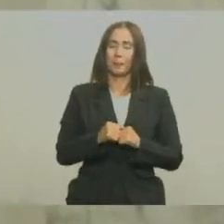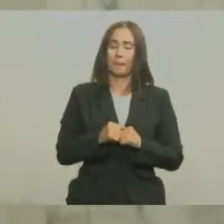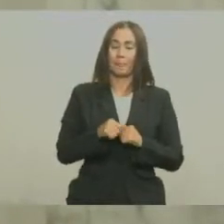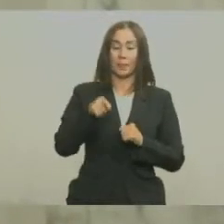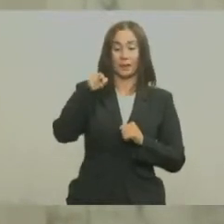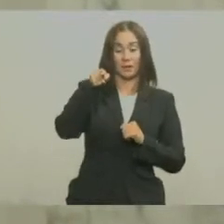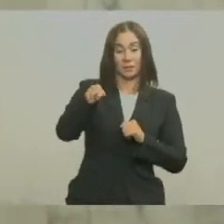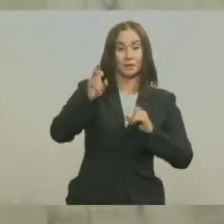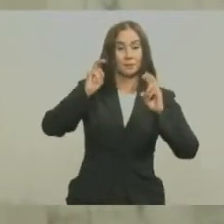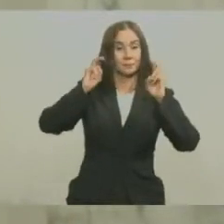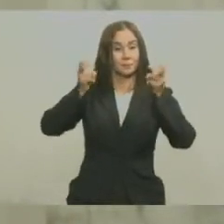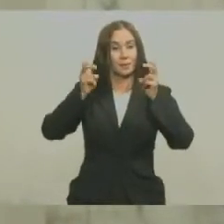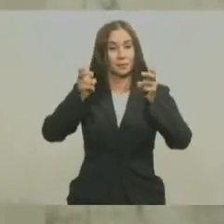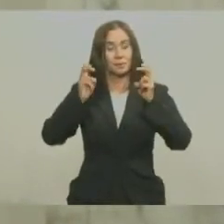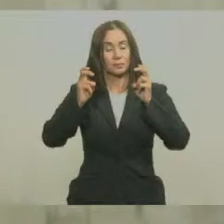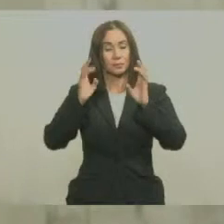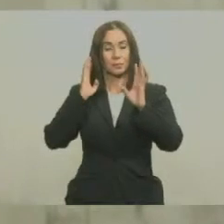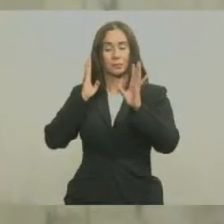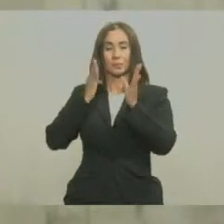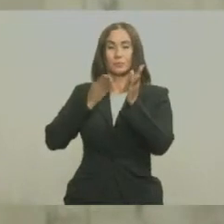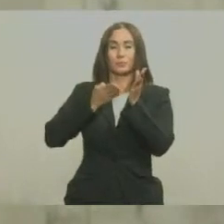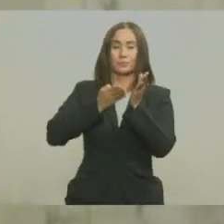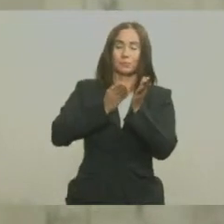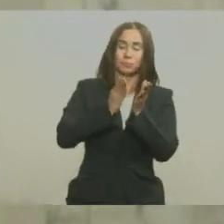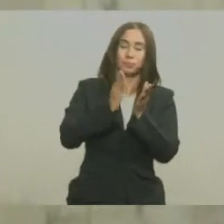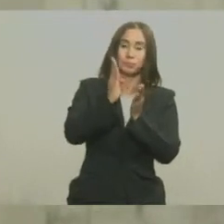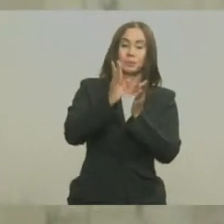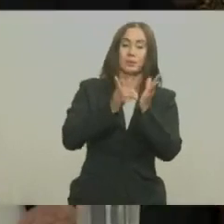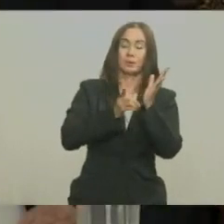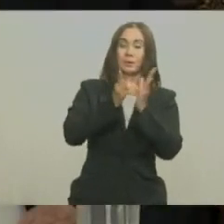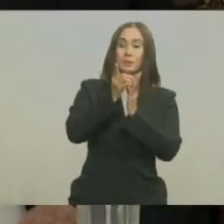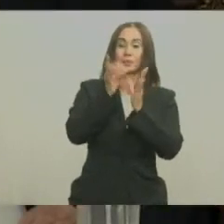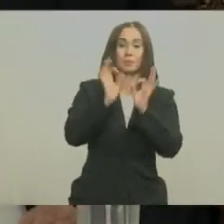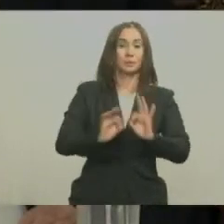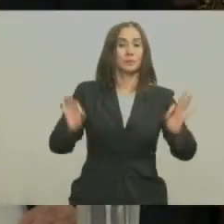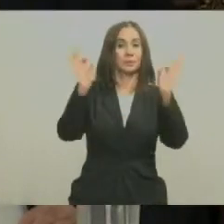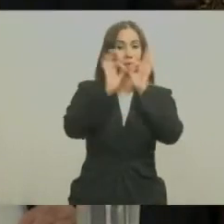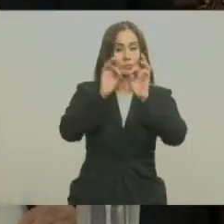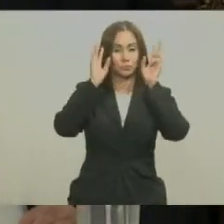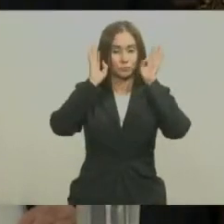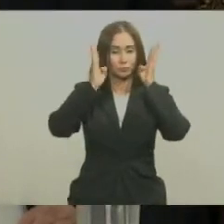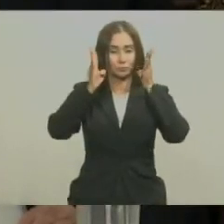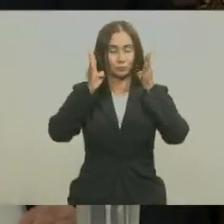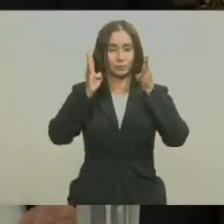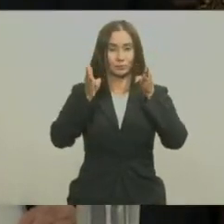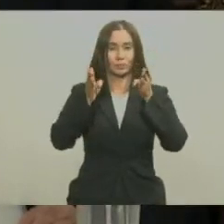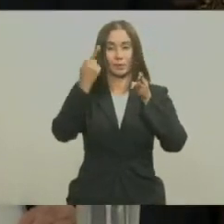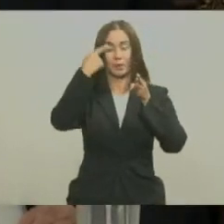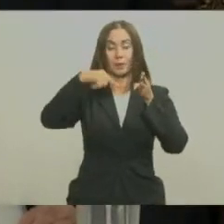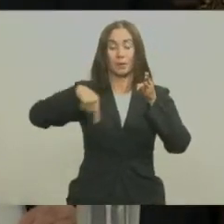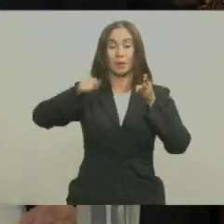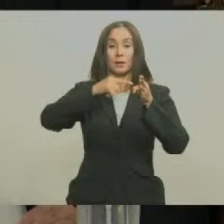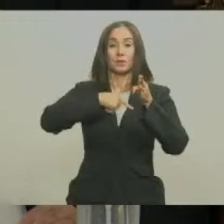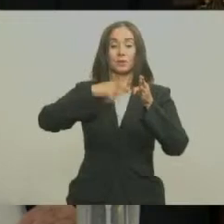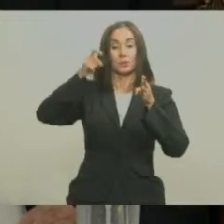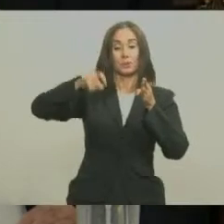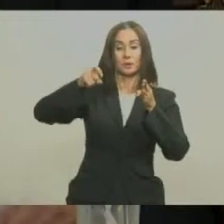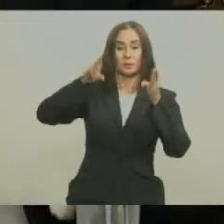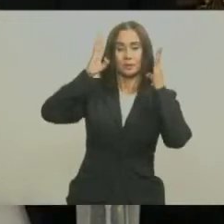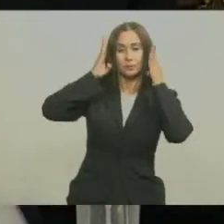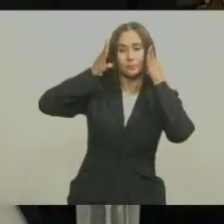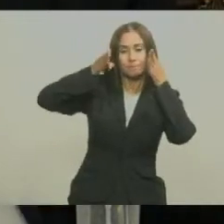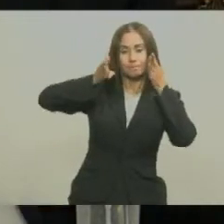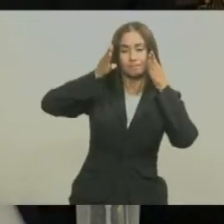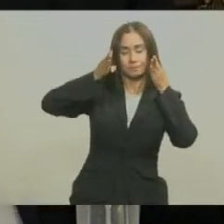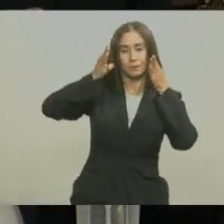Ese es un tema trascendental en materia de derechos humanos, el cual merece nuestra máxima